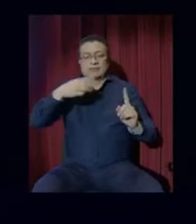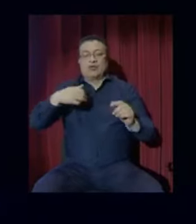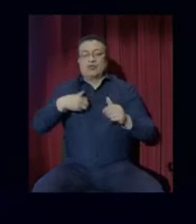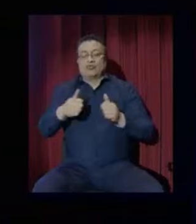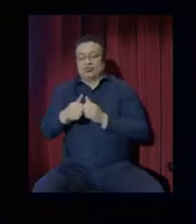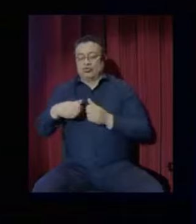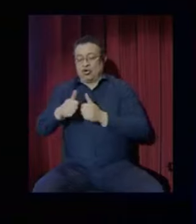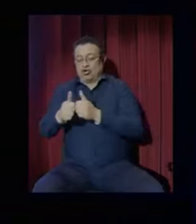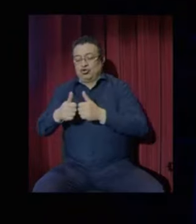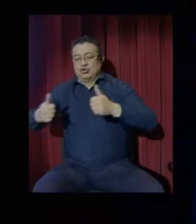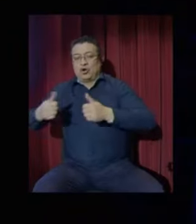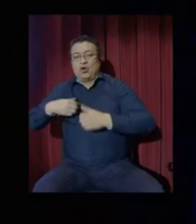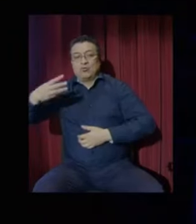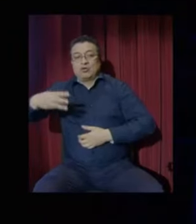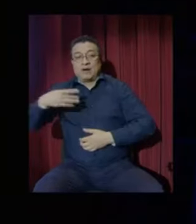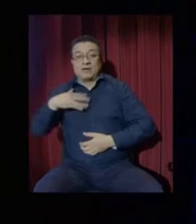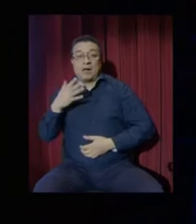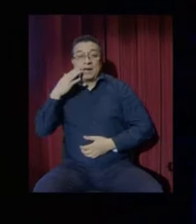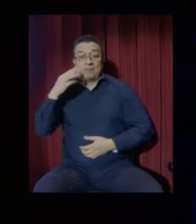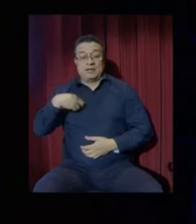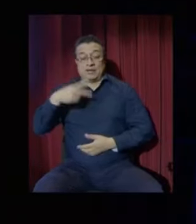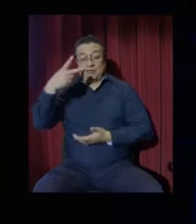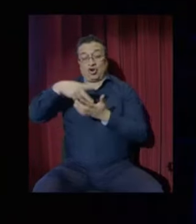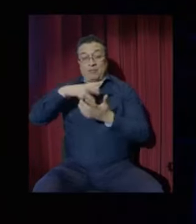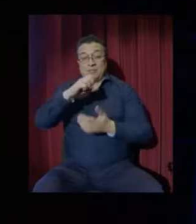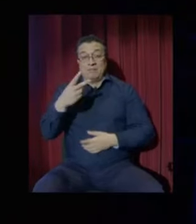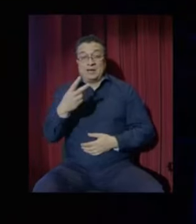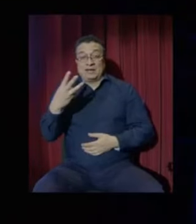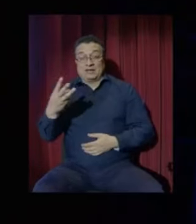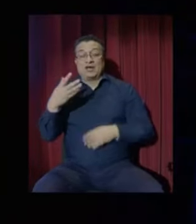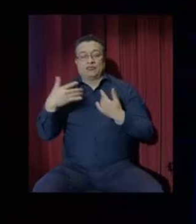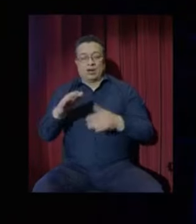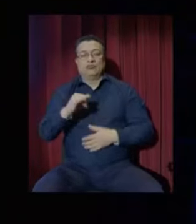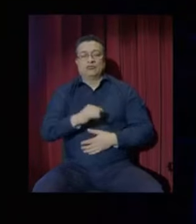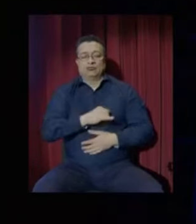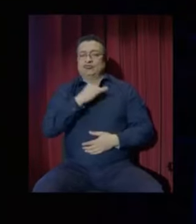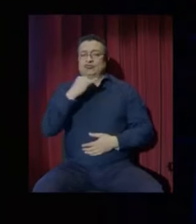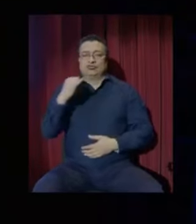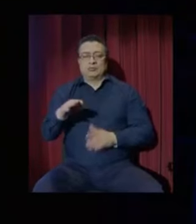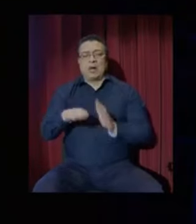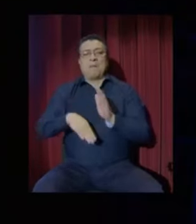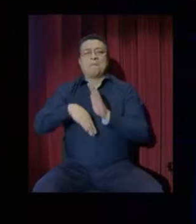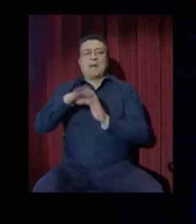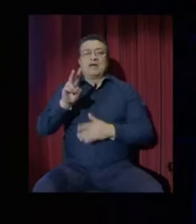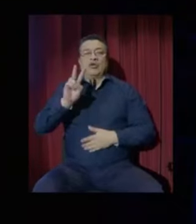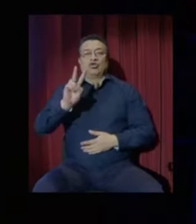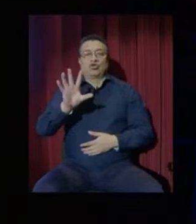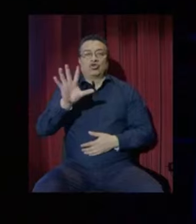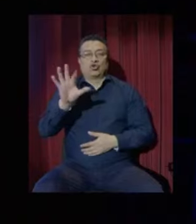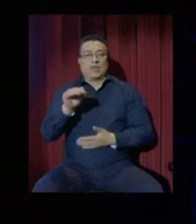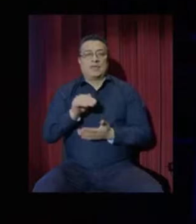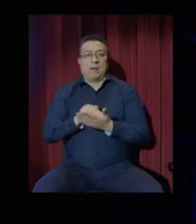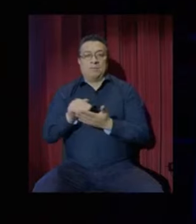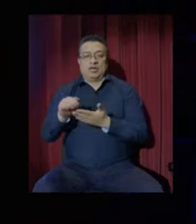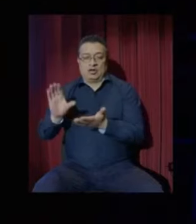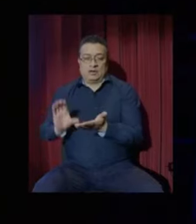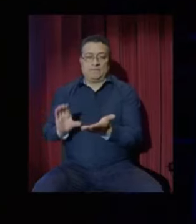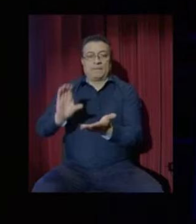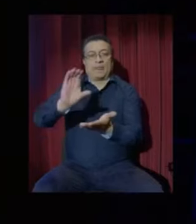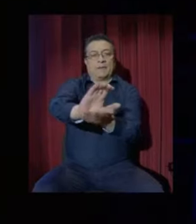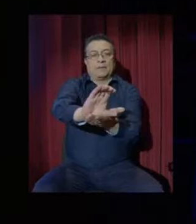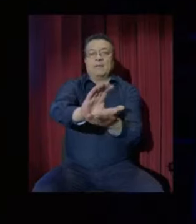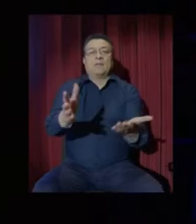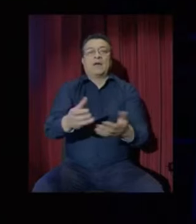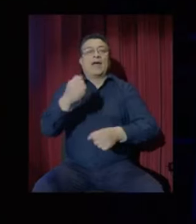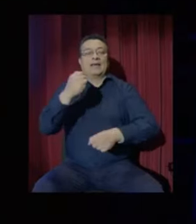melipilla hemos durante el año 2023 destinado históricamente más de 250 millones de pesos para